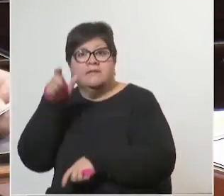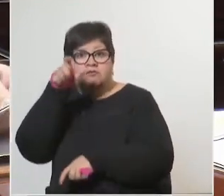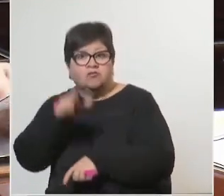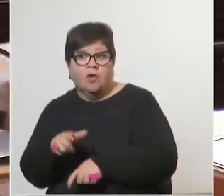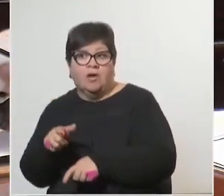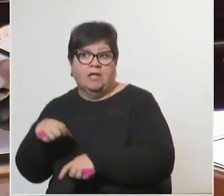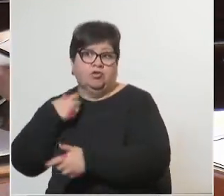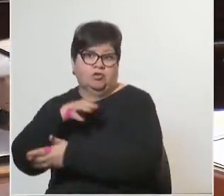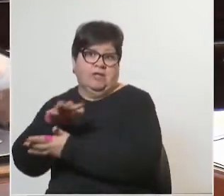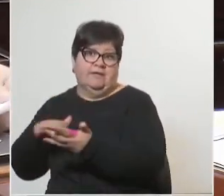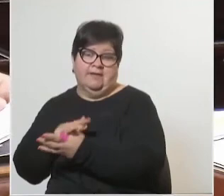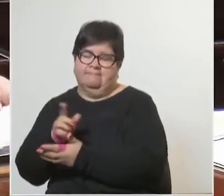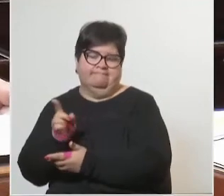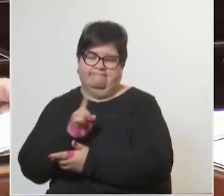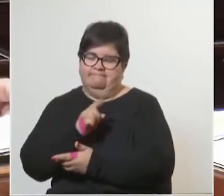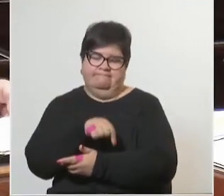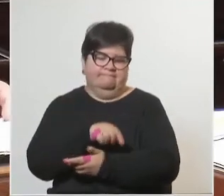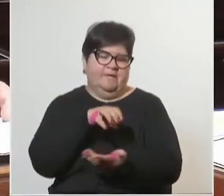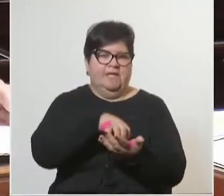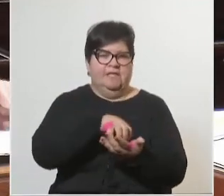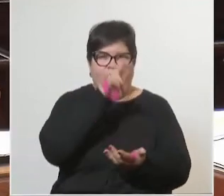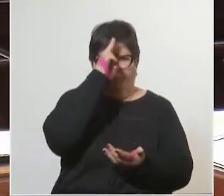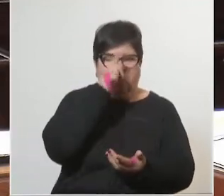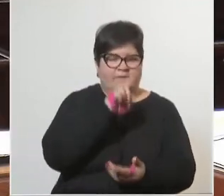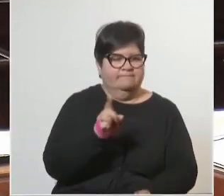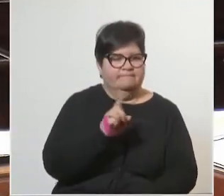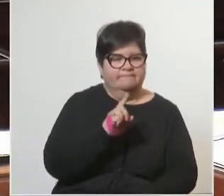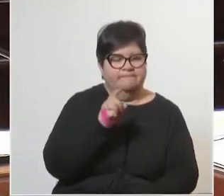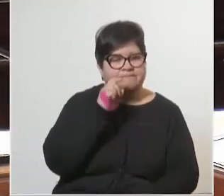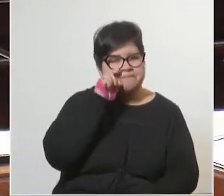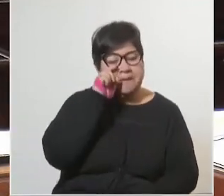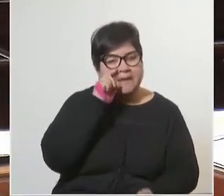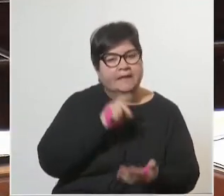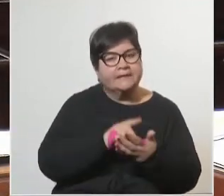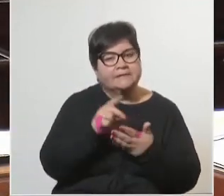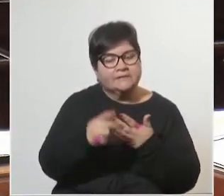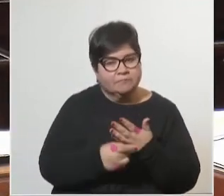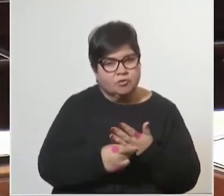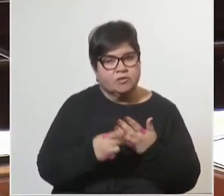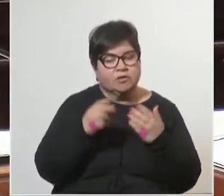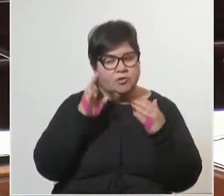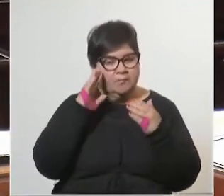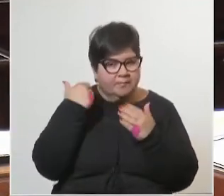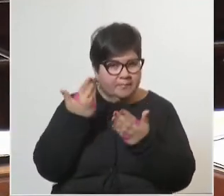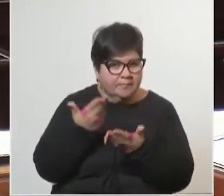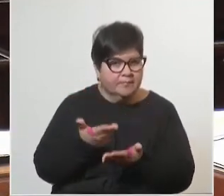Este proyecto que nosotros presentamos y que en esta sala se ha